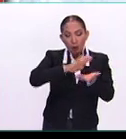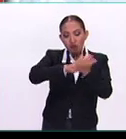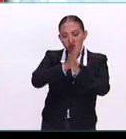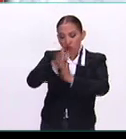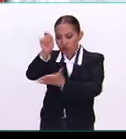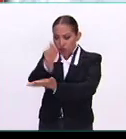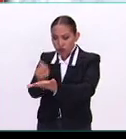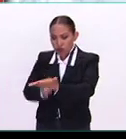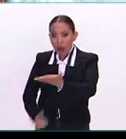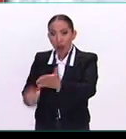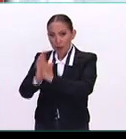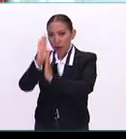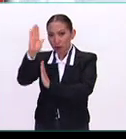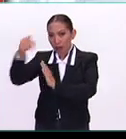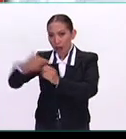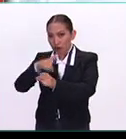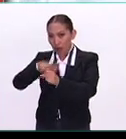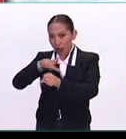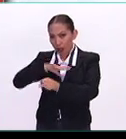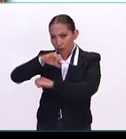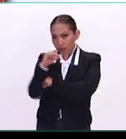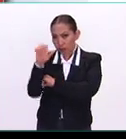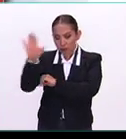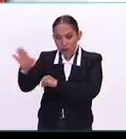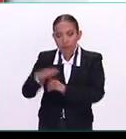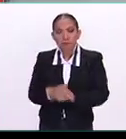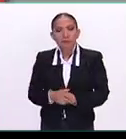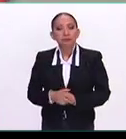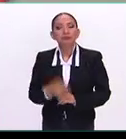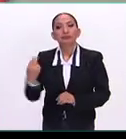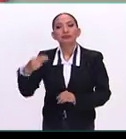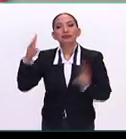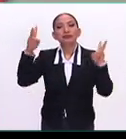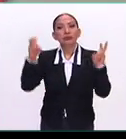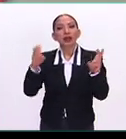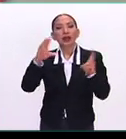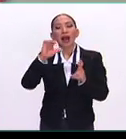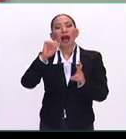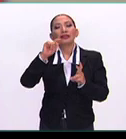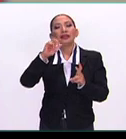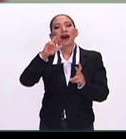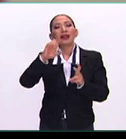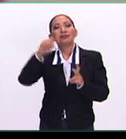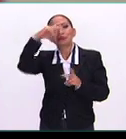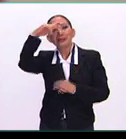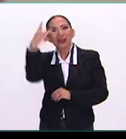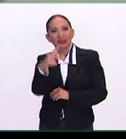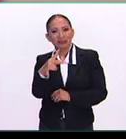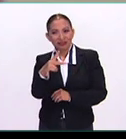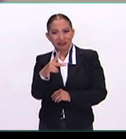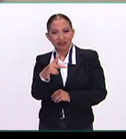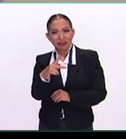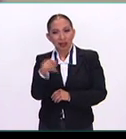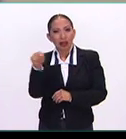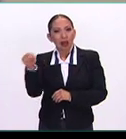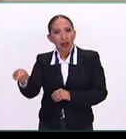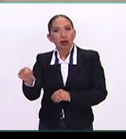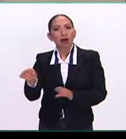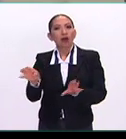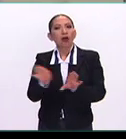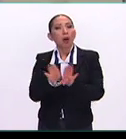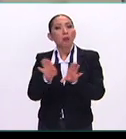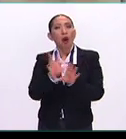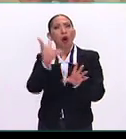manuscrito que está en la Biblioteca Nacional aquí, que se llama Cantares Mexicanos, como